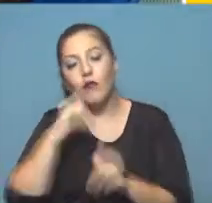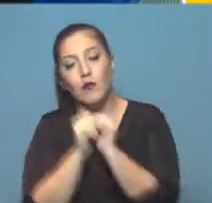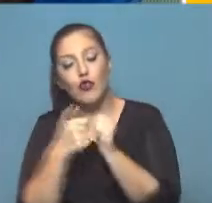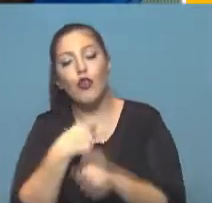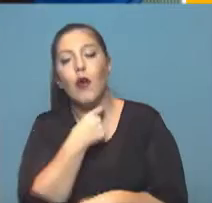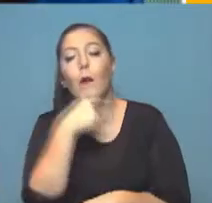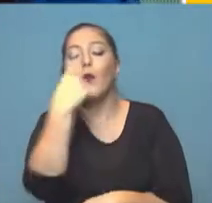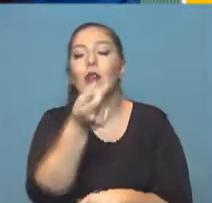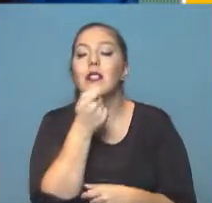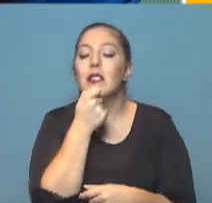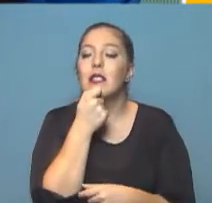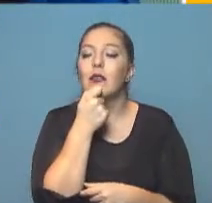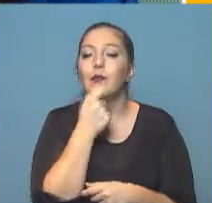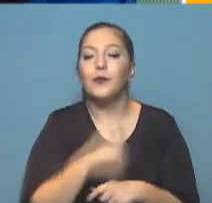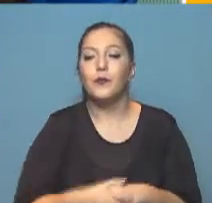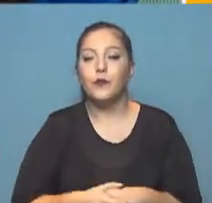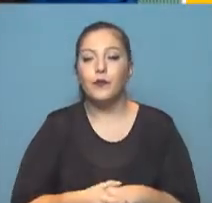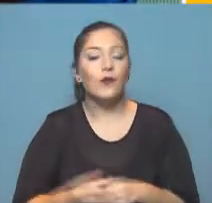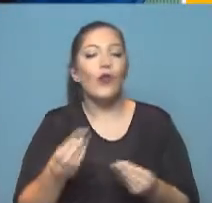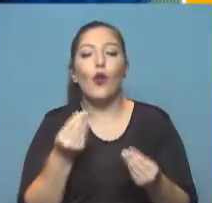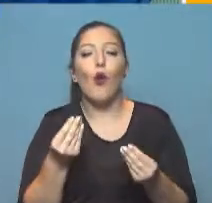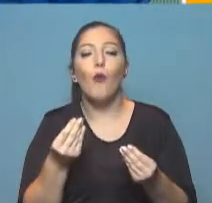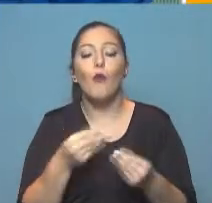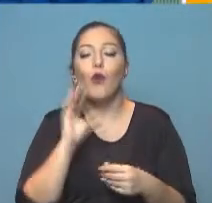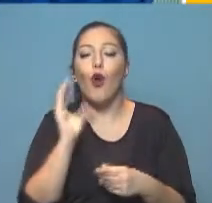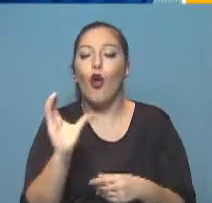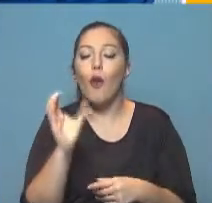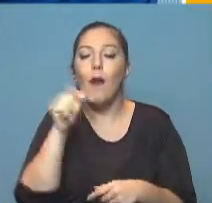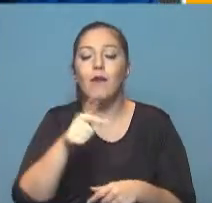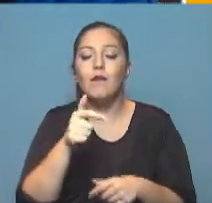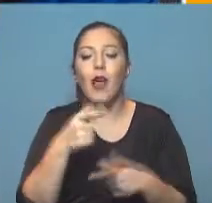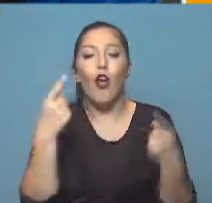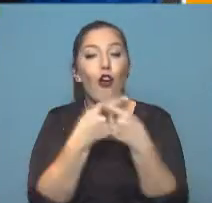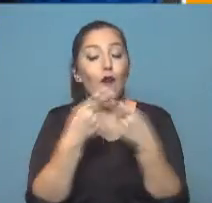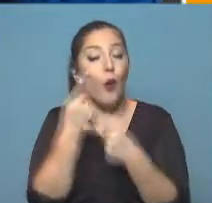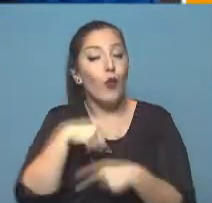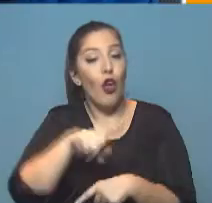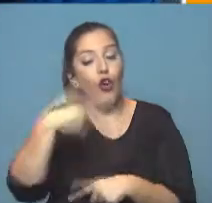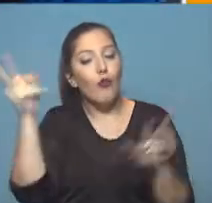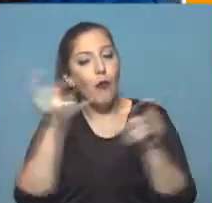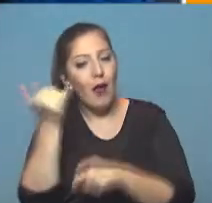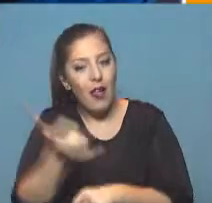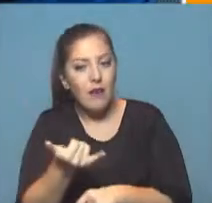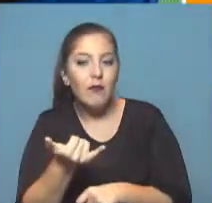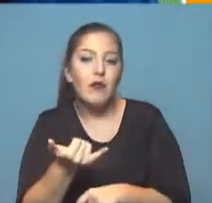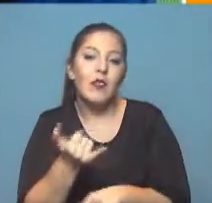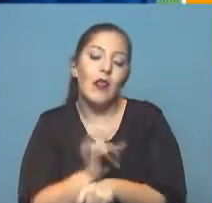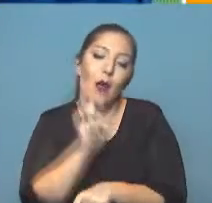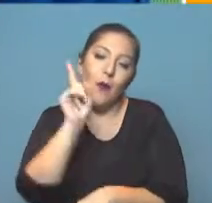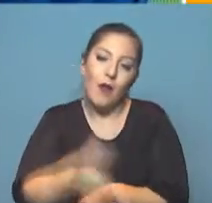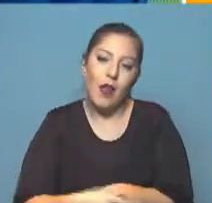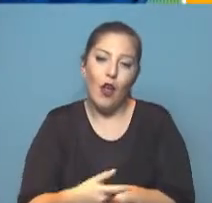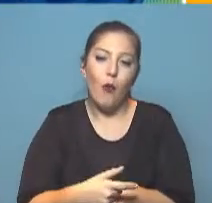que te quiero preguntar es eso, ¿cómo queda atrapada Colombia en esto cuando en realidad también hay otros problemas en Colombia que generaban